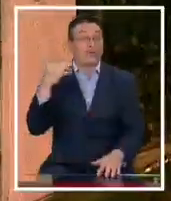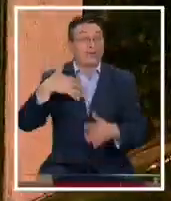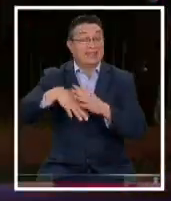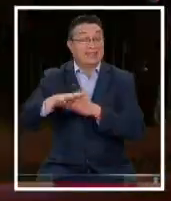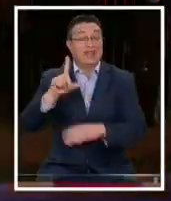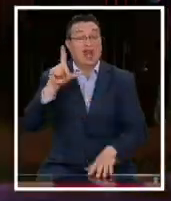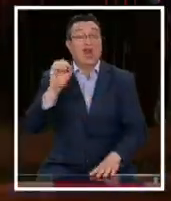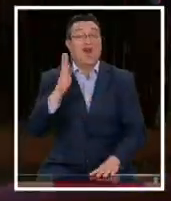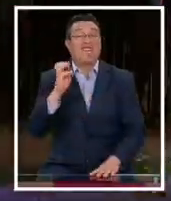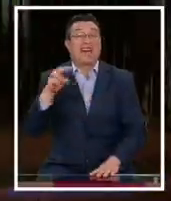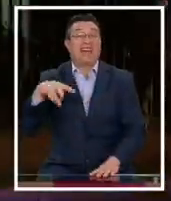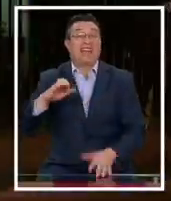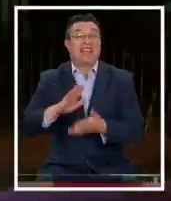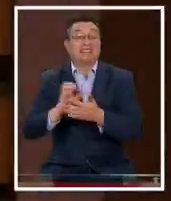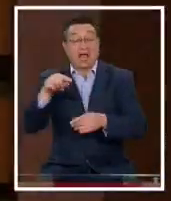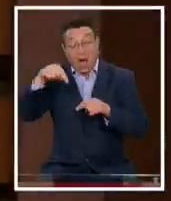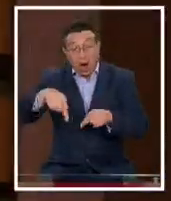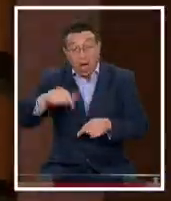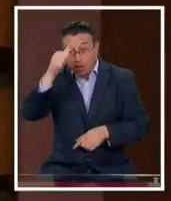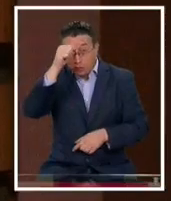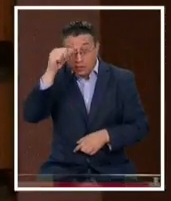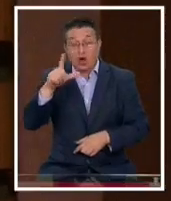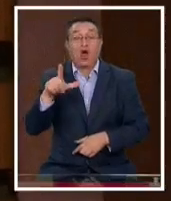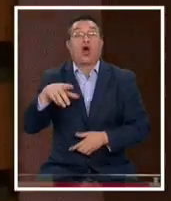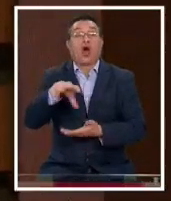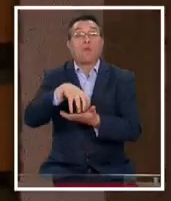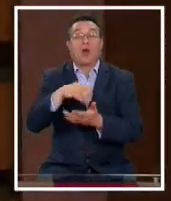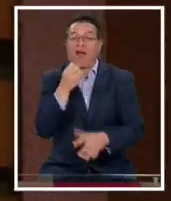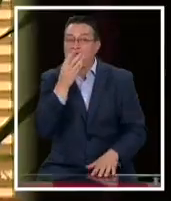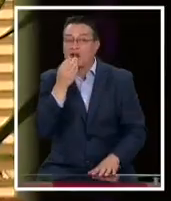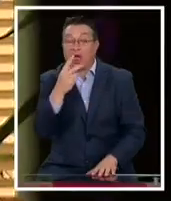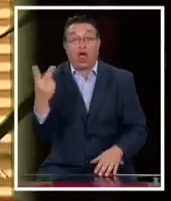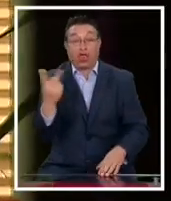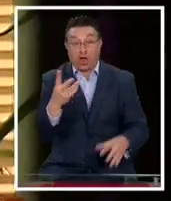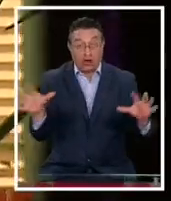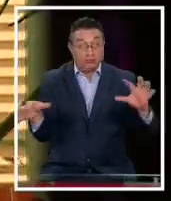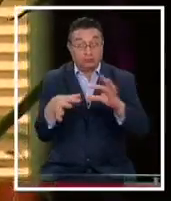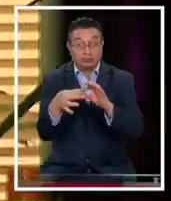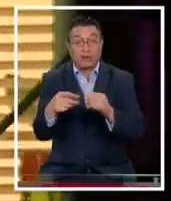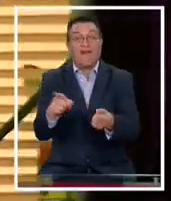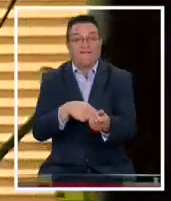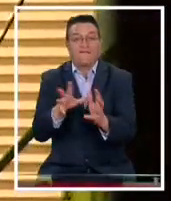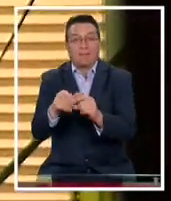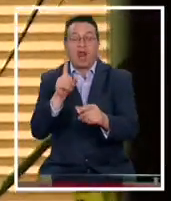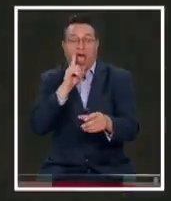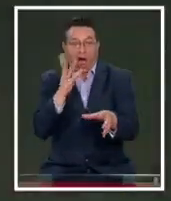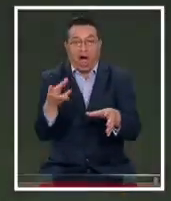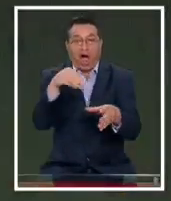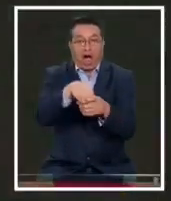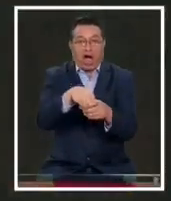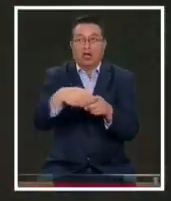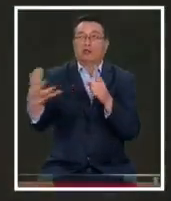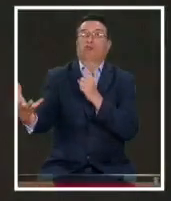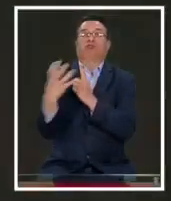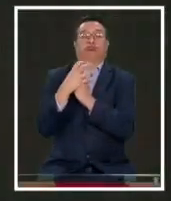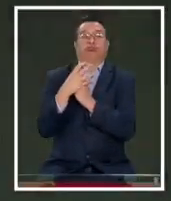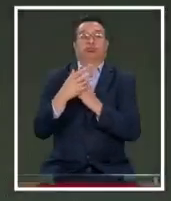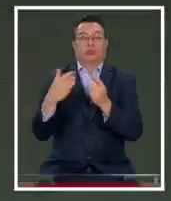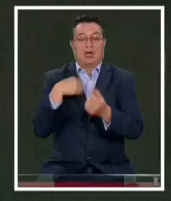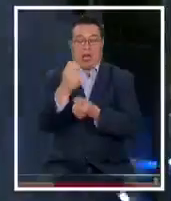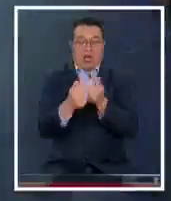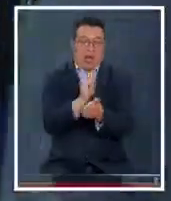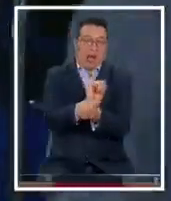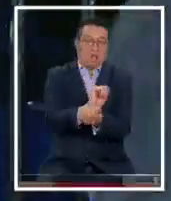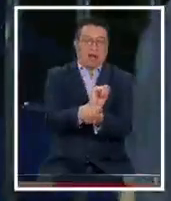Lo Barnechea y este domingo en la Florida. Factor común, ambos grupos familiares estaban al interior de sus domicilios, los